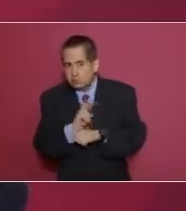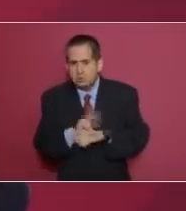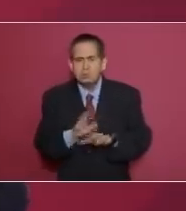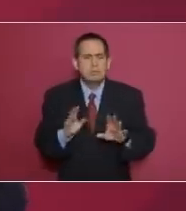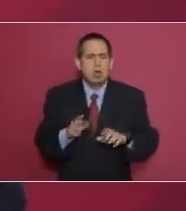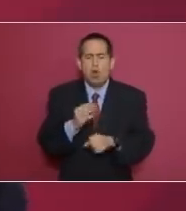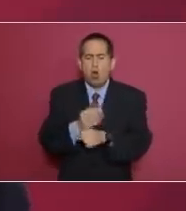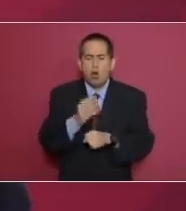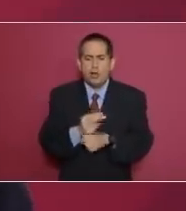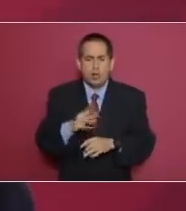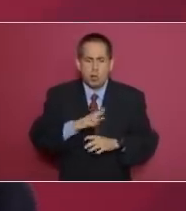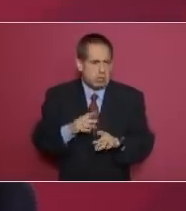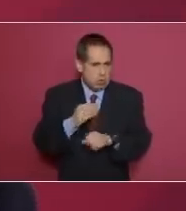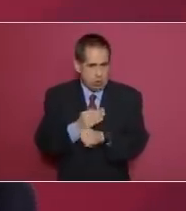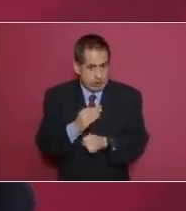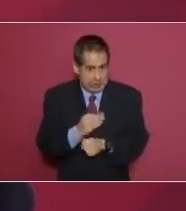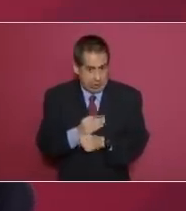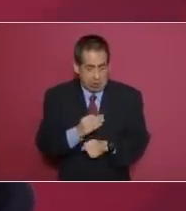no hay